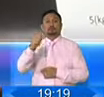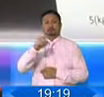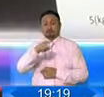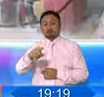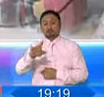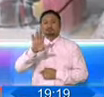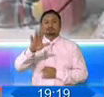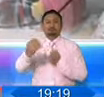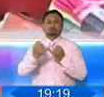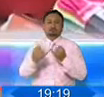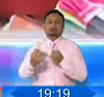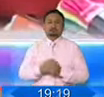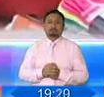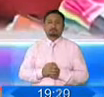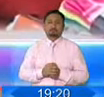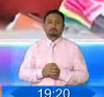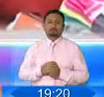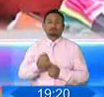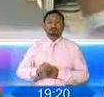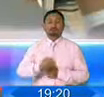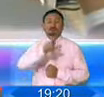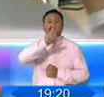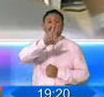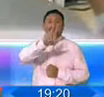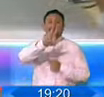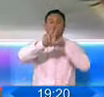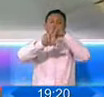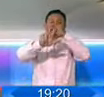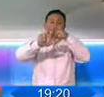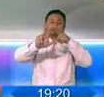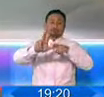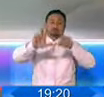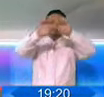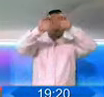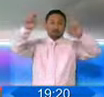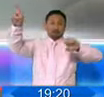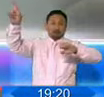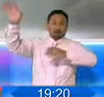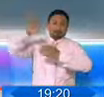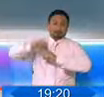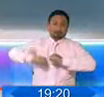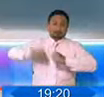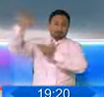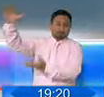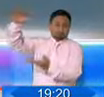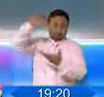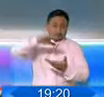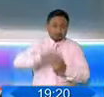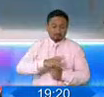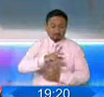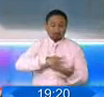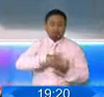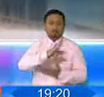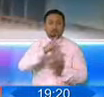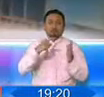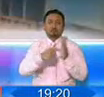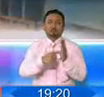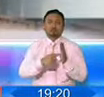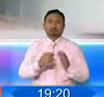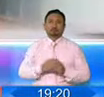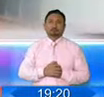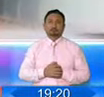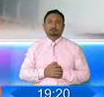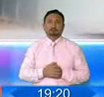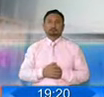5 centavos. Solo 3 de las 6 categorías de las empresas que se dedican a esta actividad pagarán el tributo.